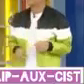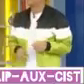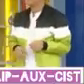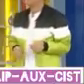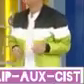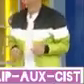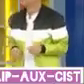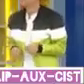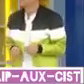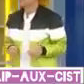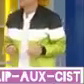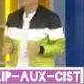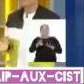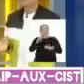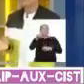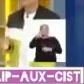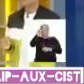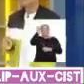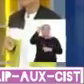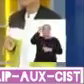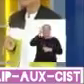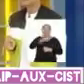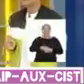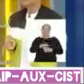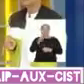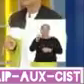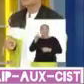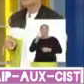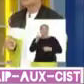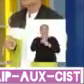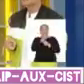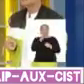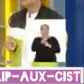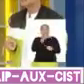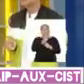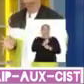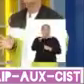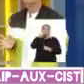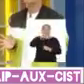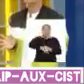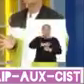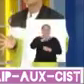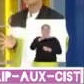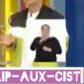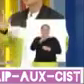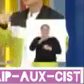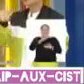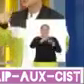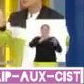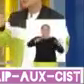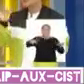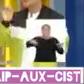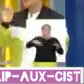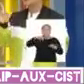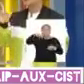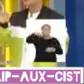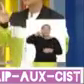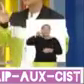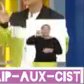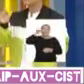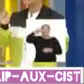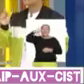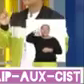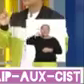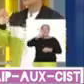A ver si en esta la adivinas. Él o la que trabaja en esto utiliza planos. Utiliza